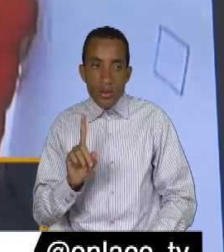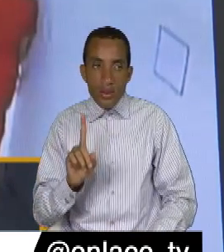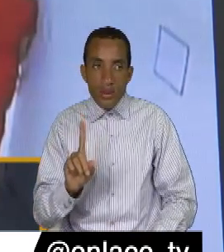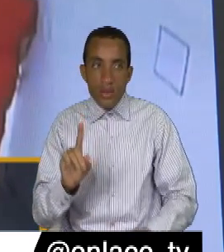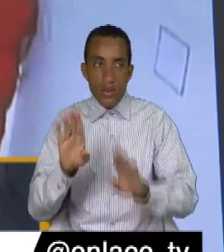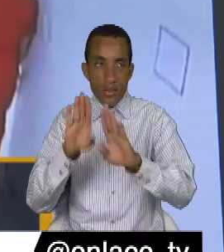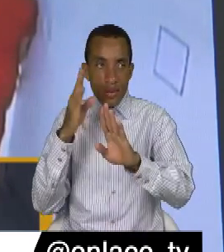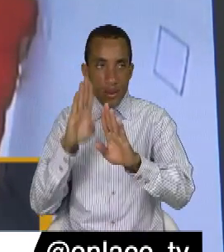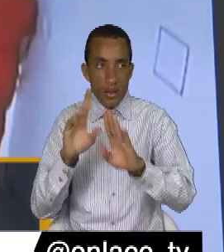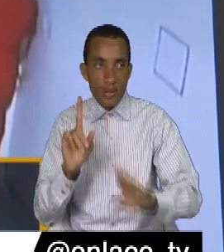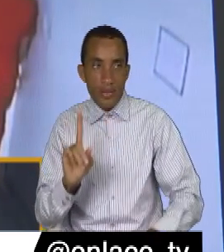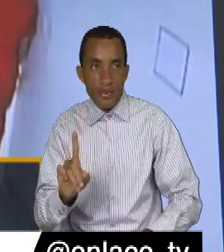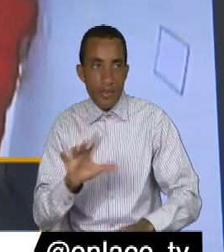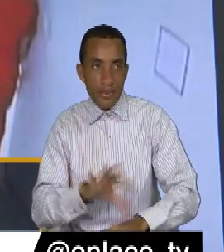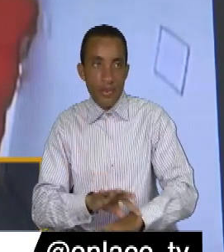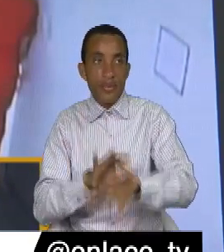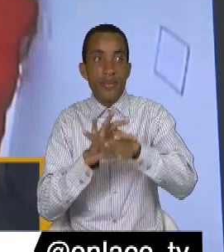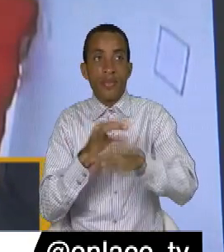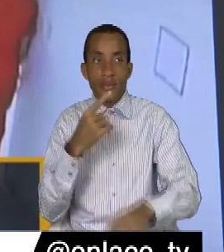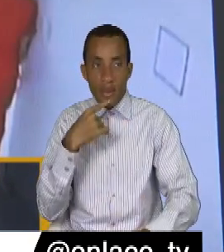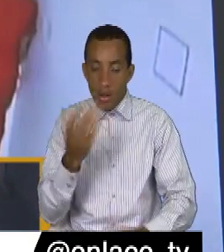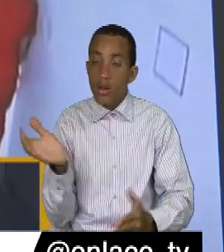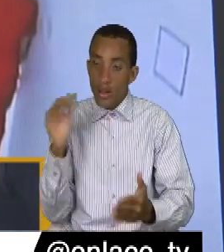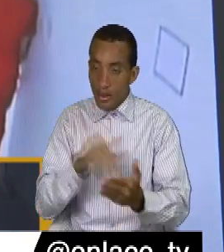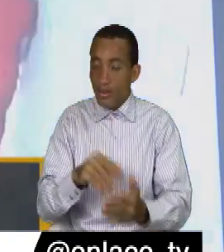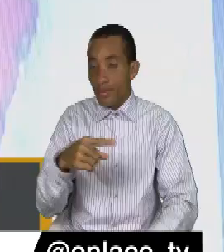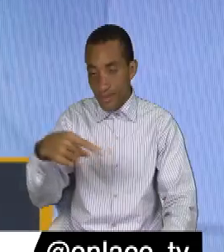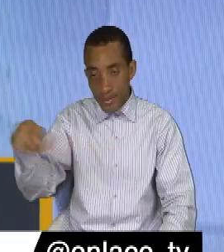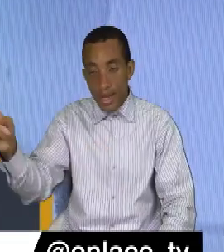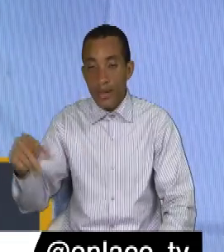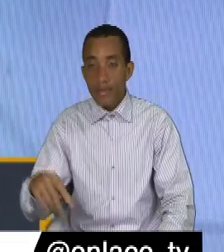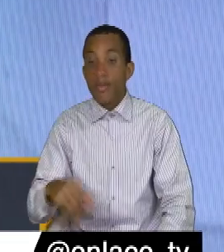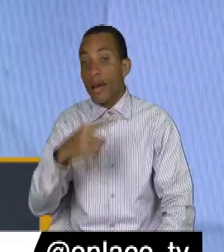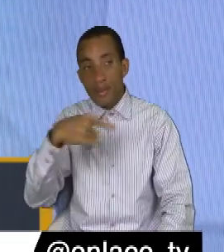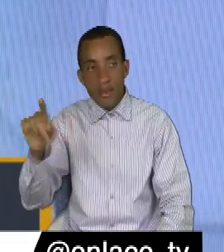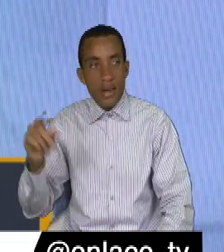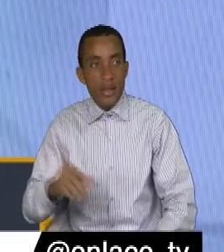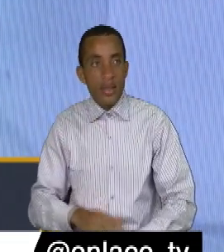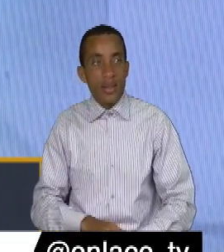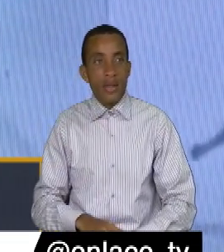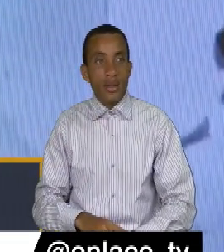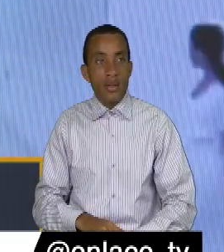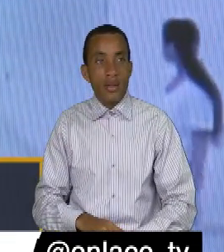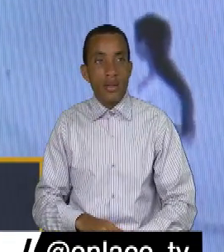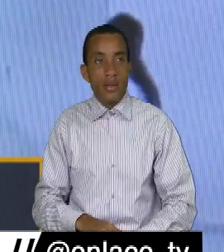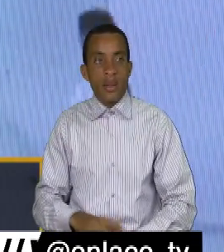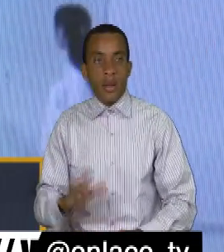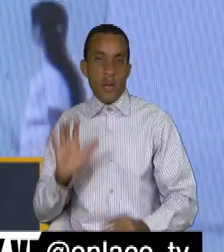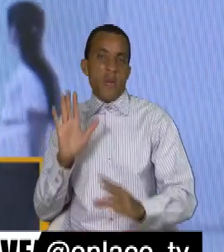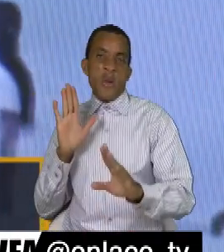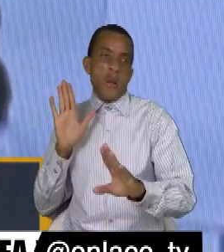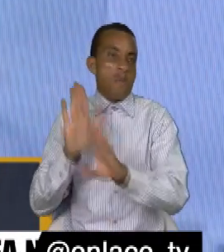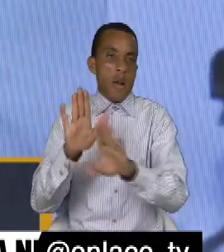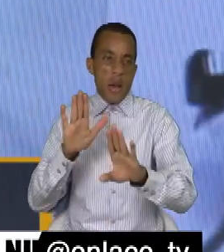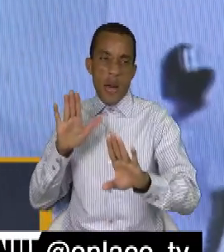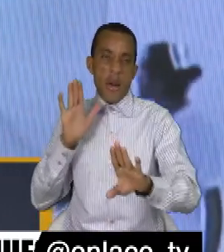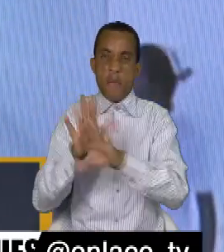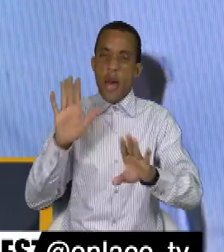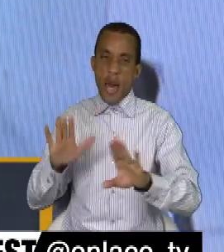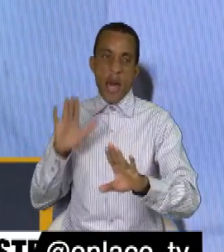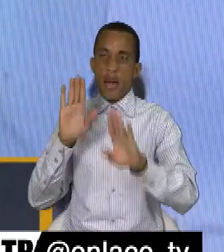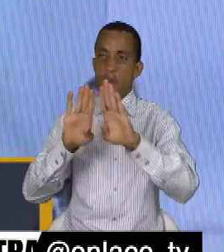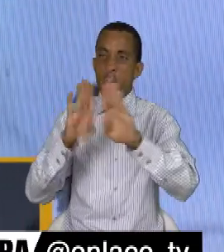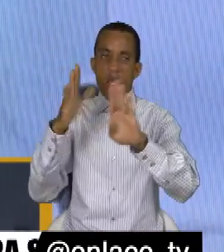de que el personal médico le pide que regrese a su cubículo, la emprende a golpes contra las puertas de urgencias. Estaba